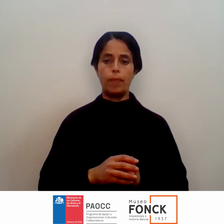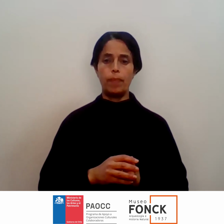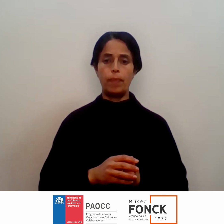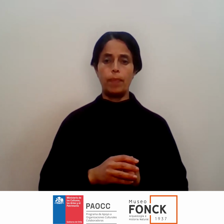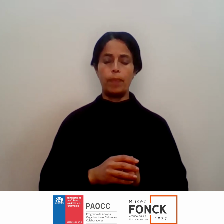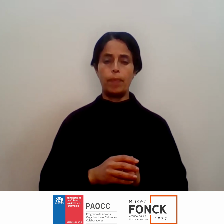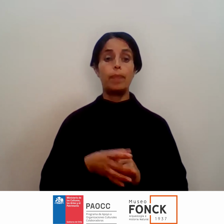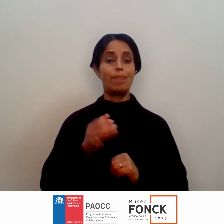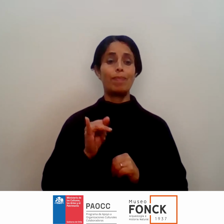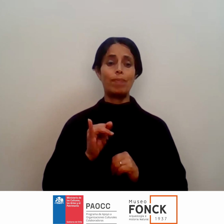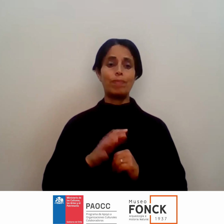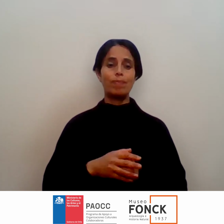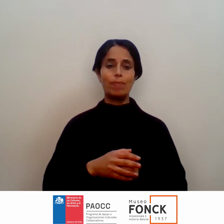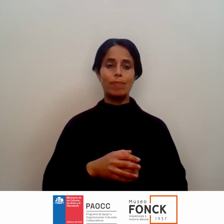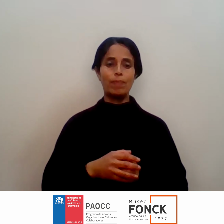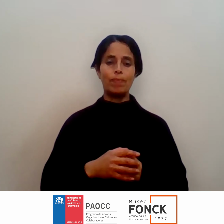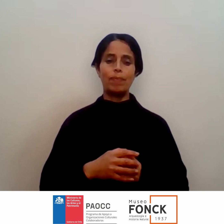ahora sí.